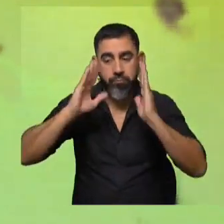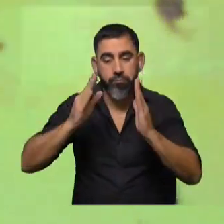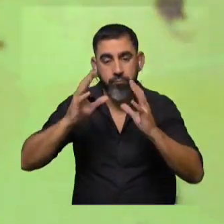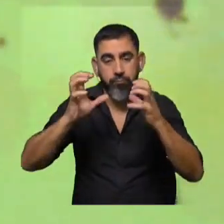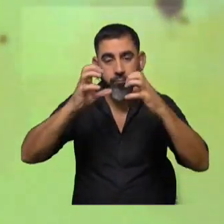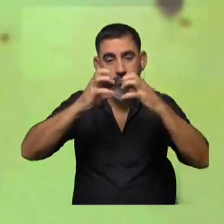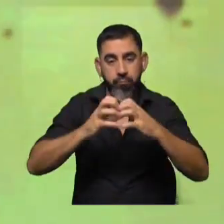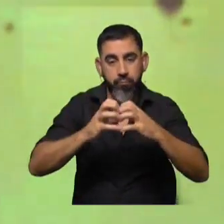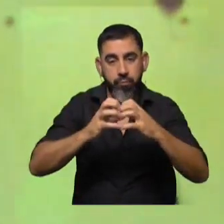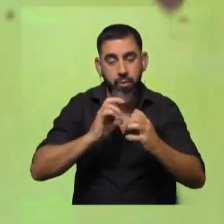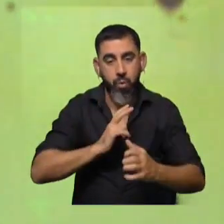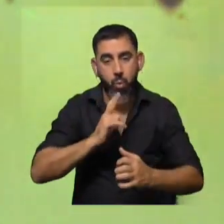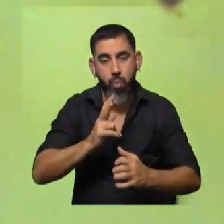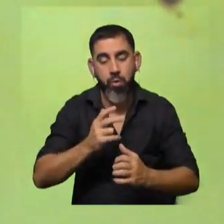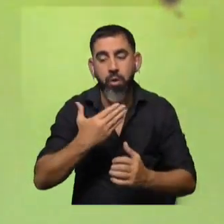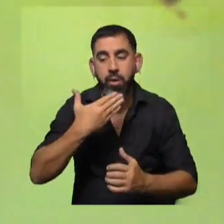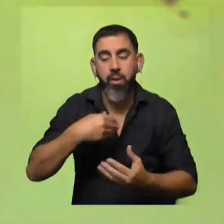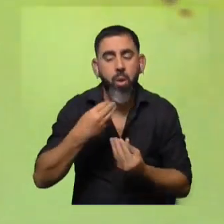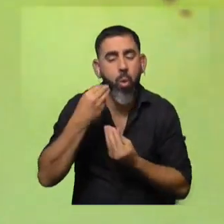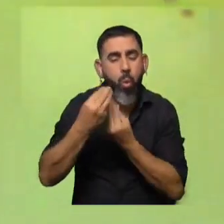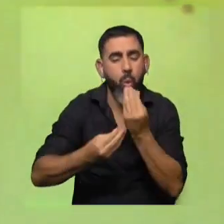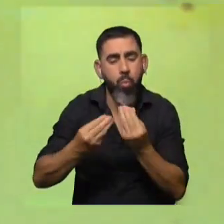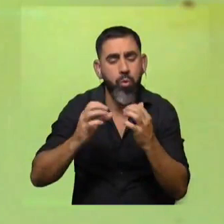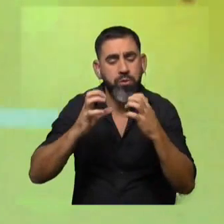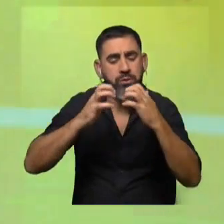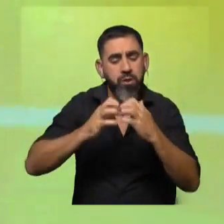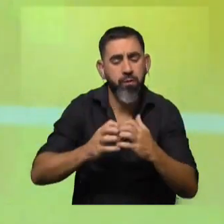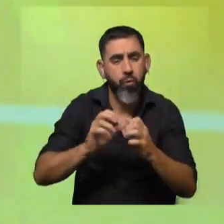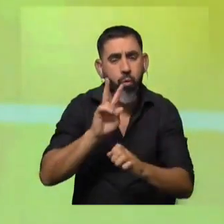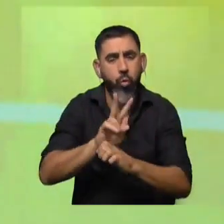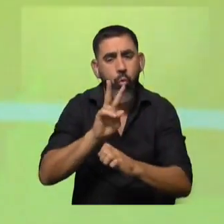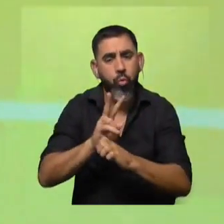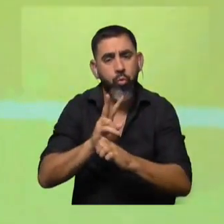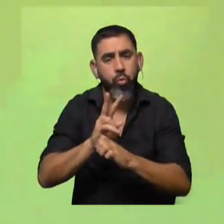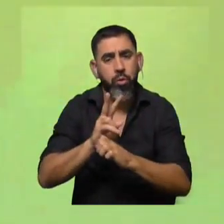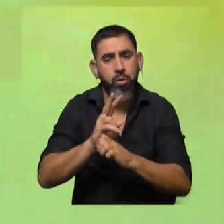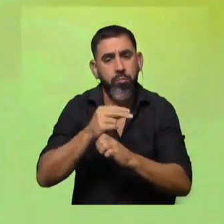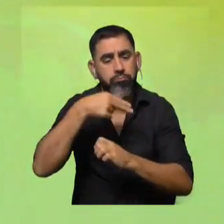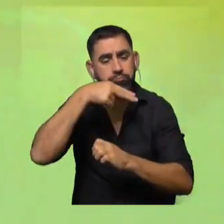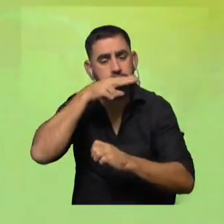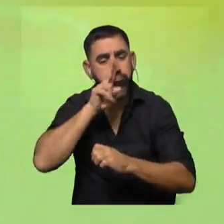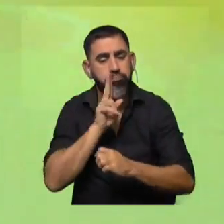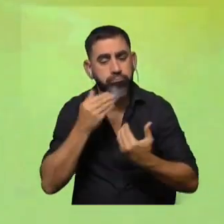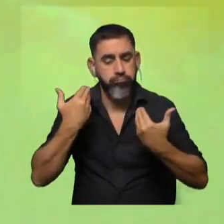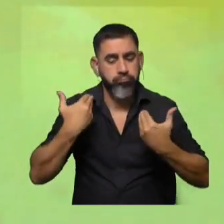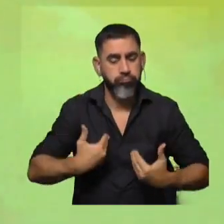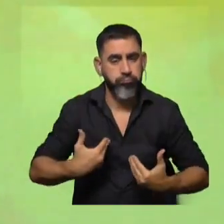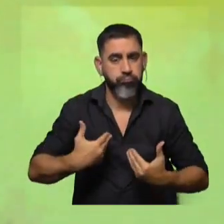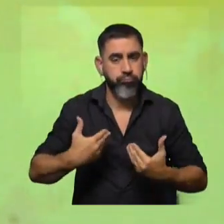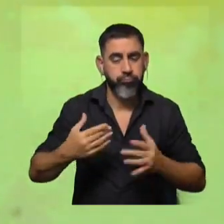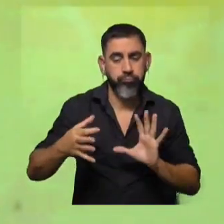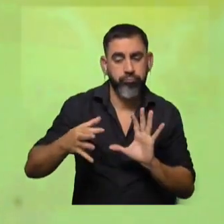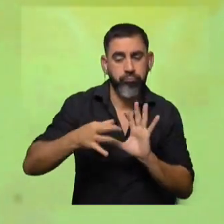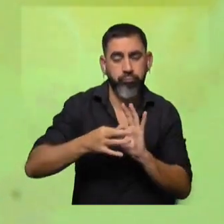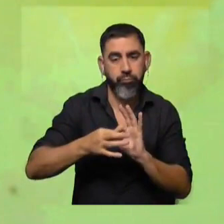cerebro y en entender cómo este órgano controla el comportamiento. Es una especie de intersección